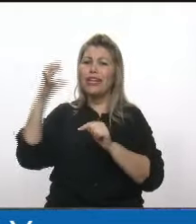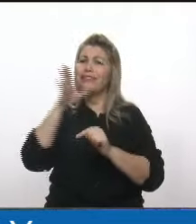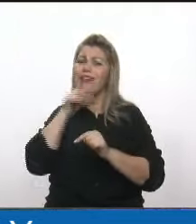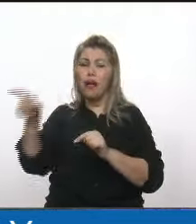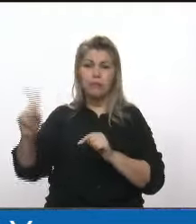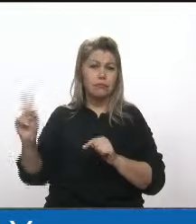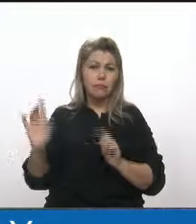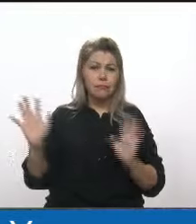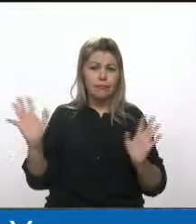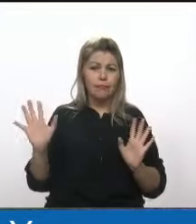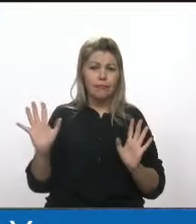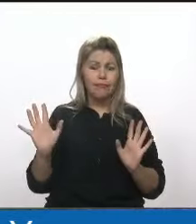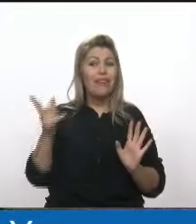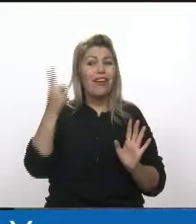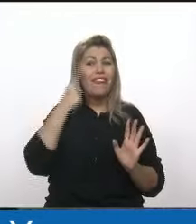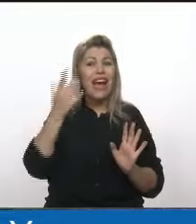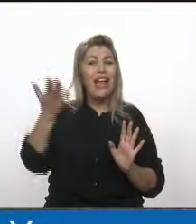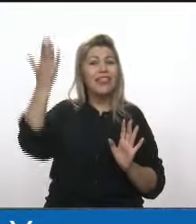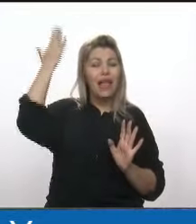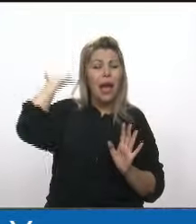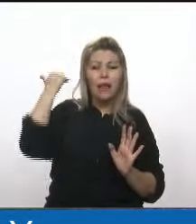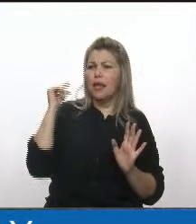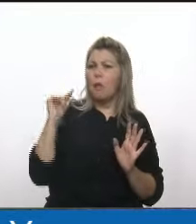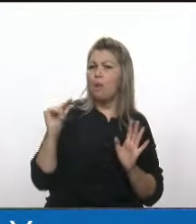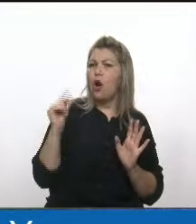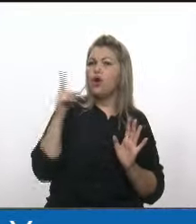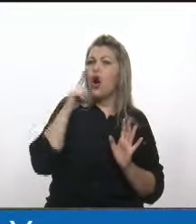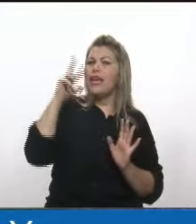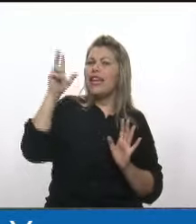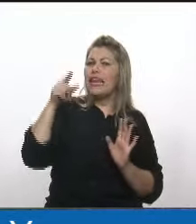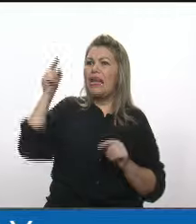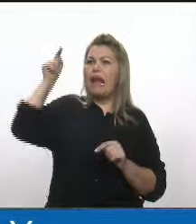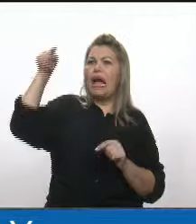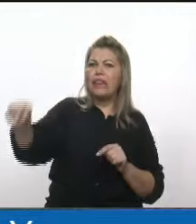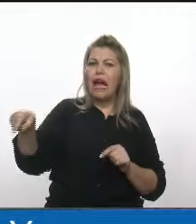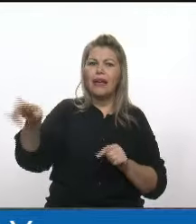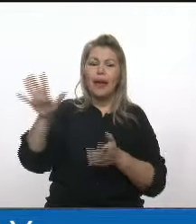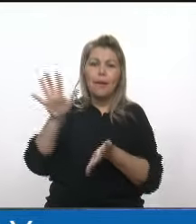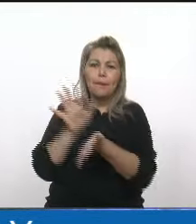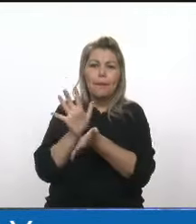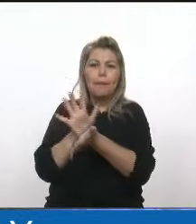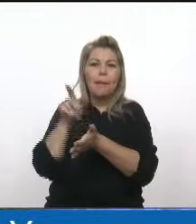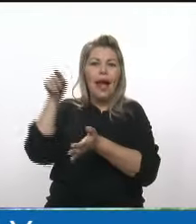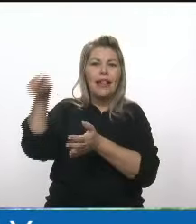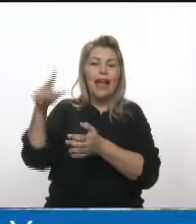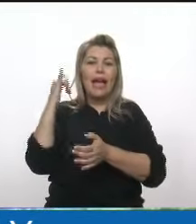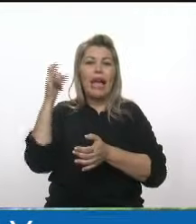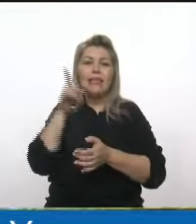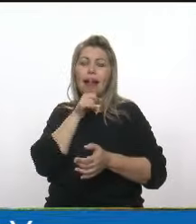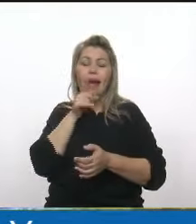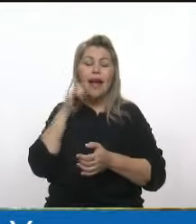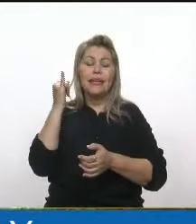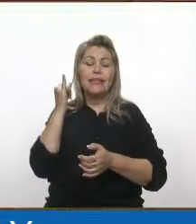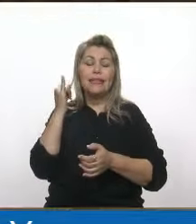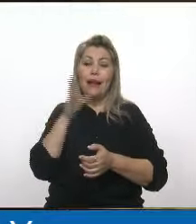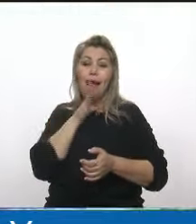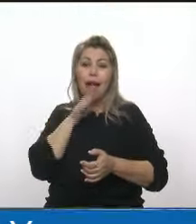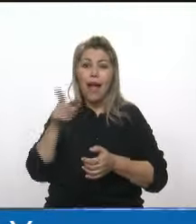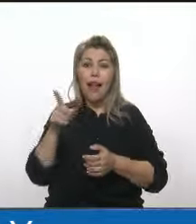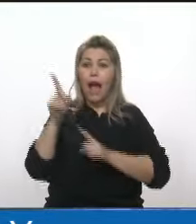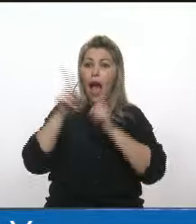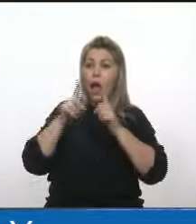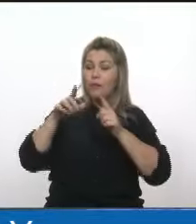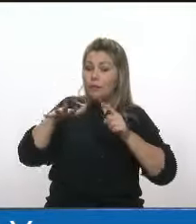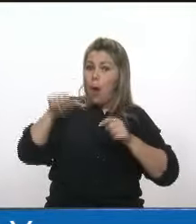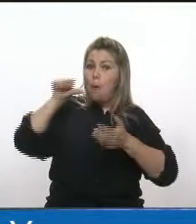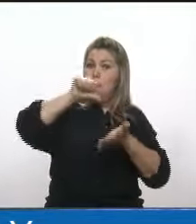reci con el ataque de Irán a Israel parte del espacio aéreo de países de esta conferencia fueron utilizados